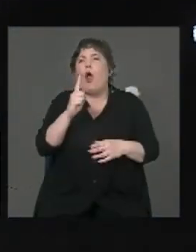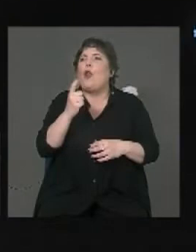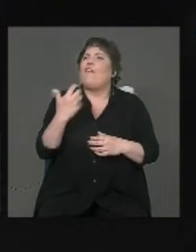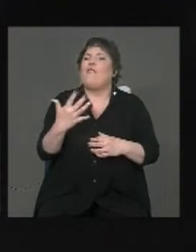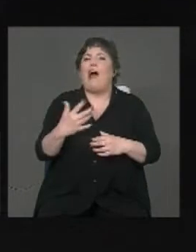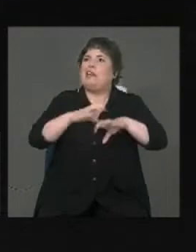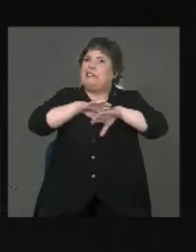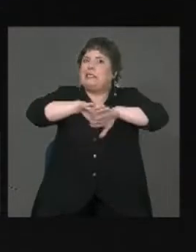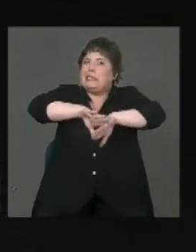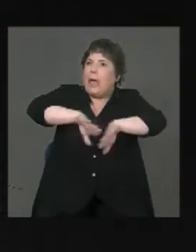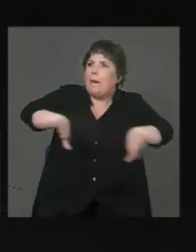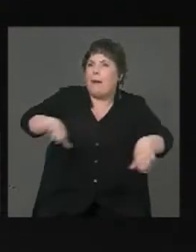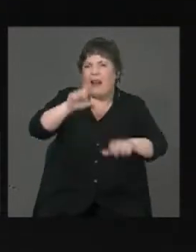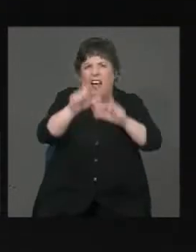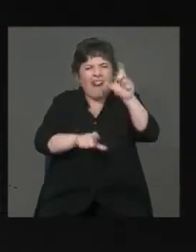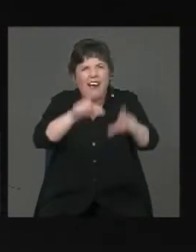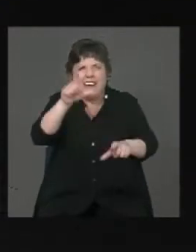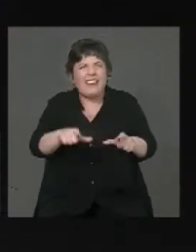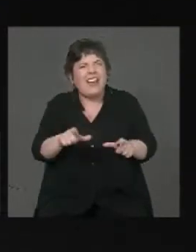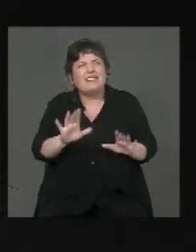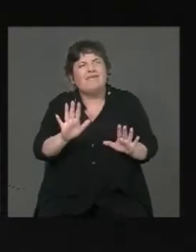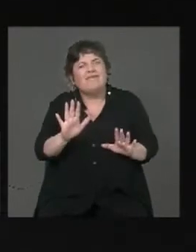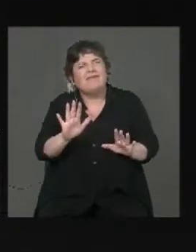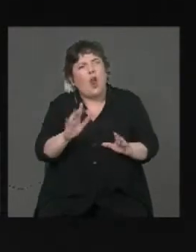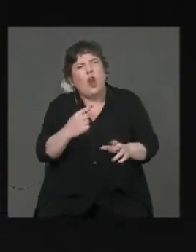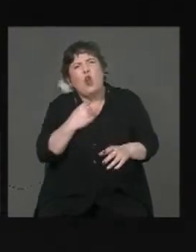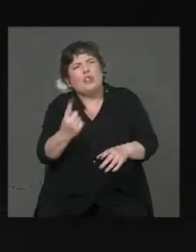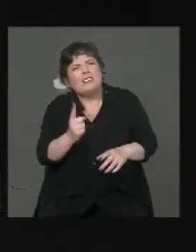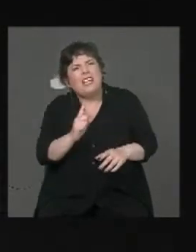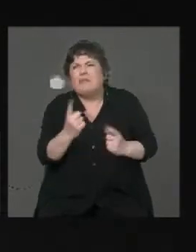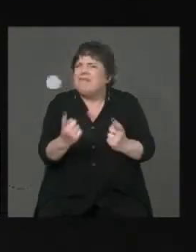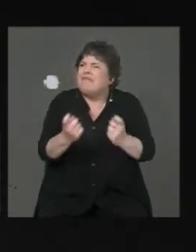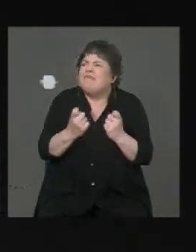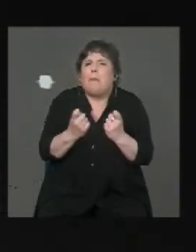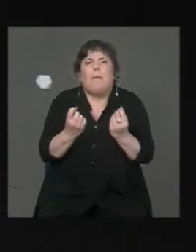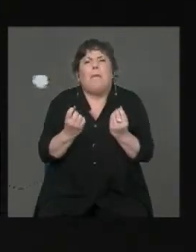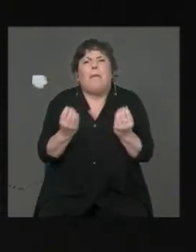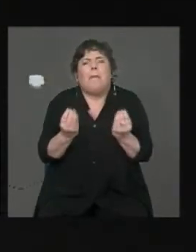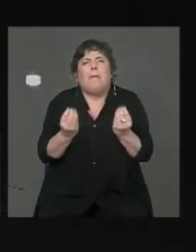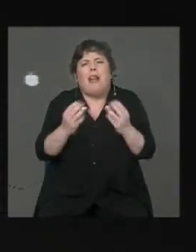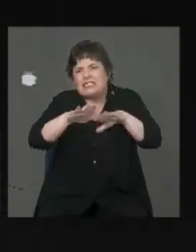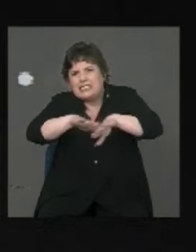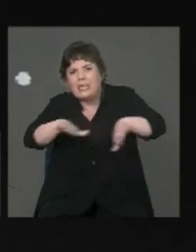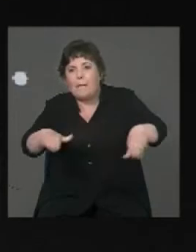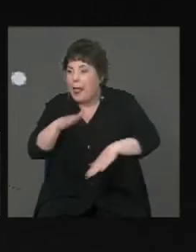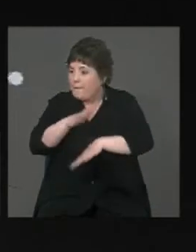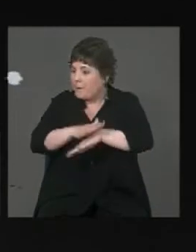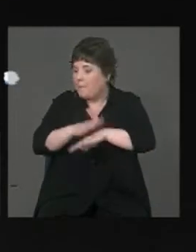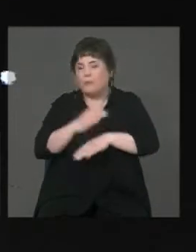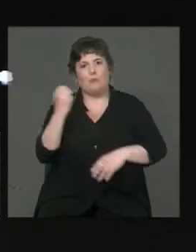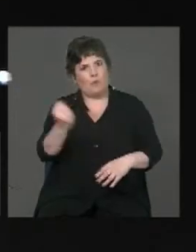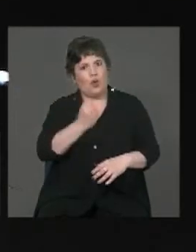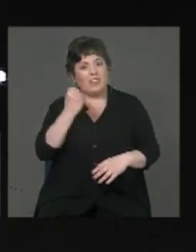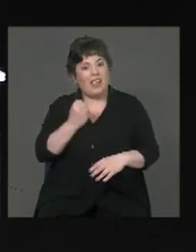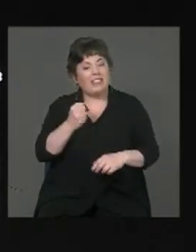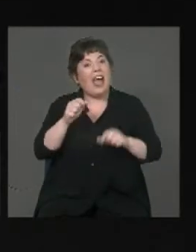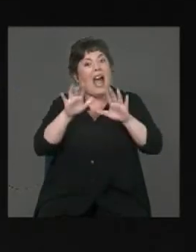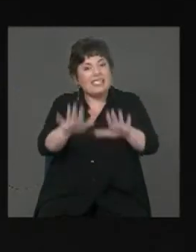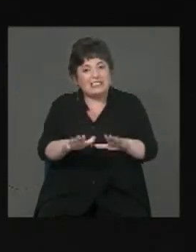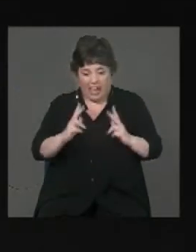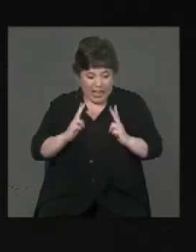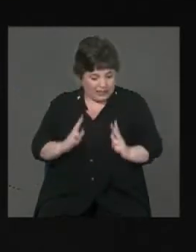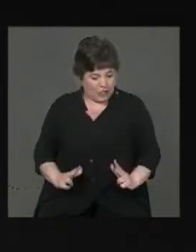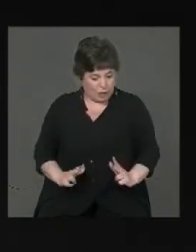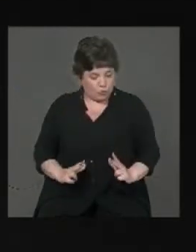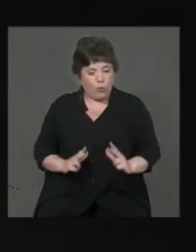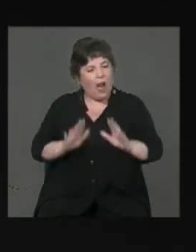dividir a la población, no sirve, no es necesario dividir a la población en un momento tan importante. Esa ha sido nuestra actitud